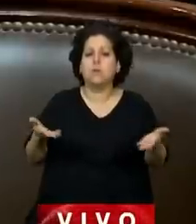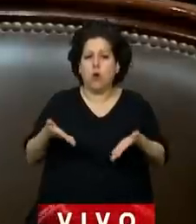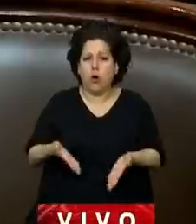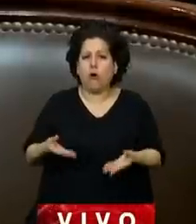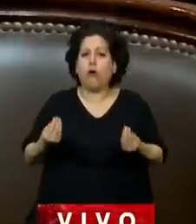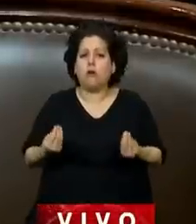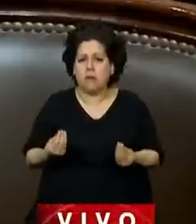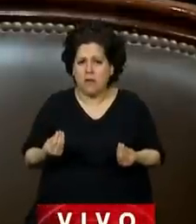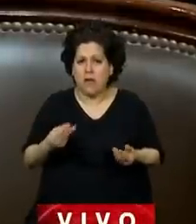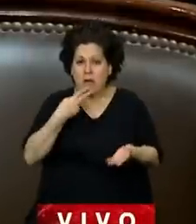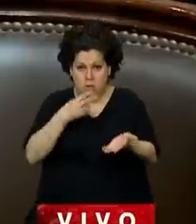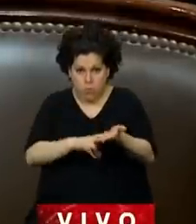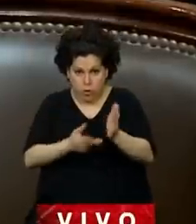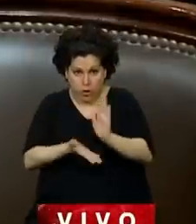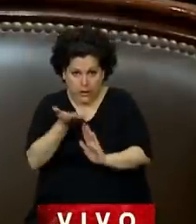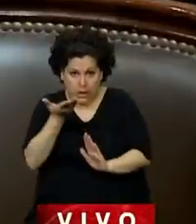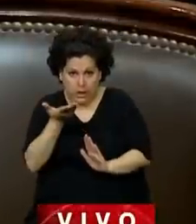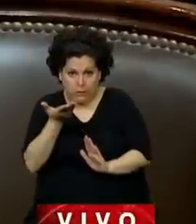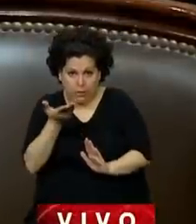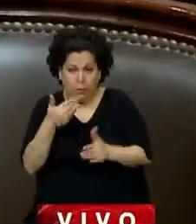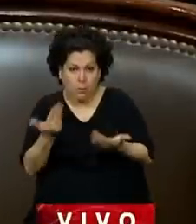¿Un aumento en las tarifas?